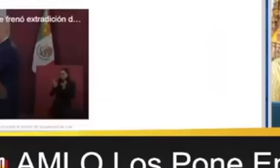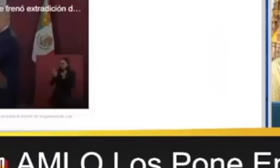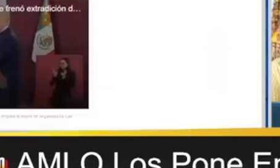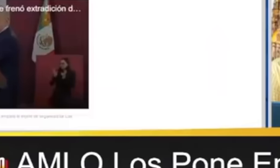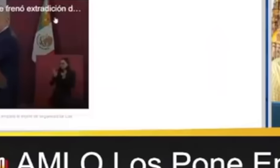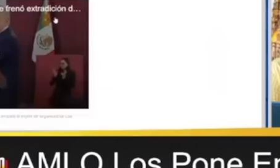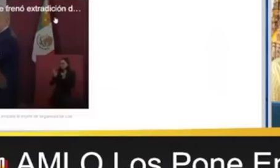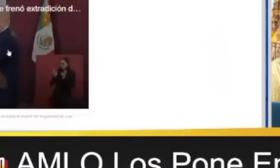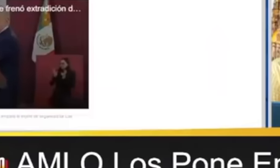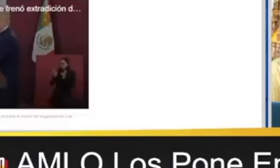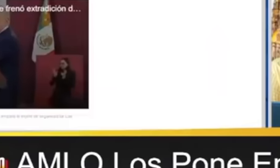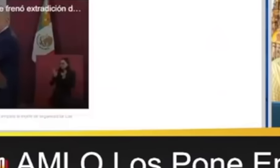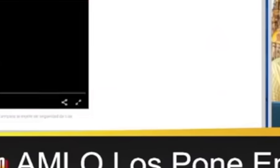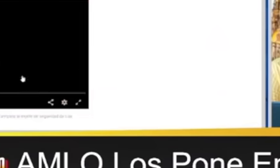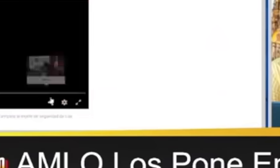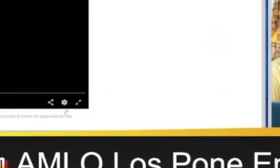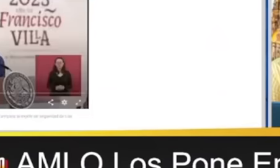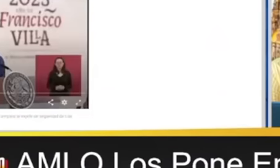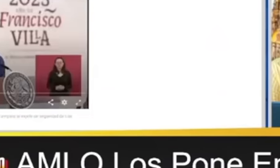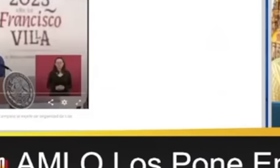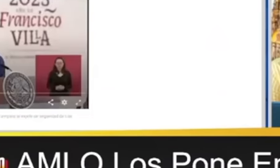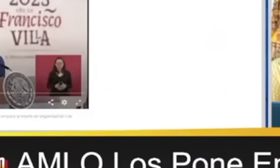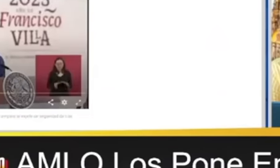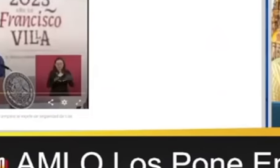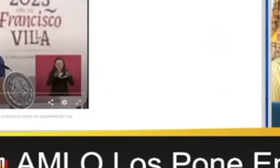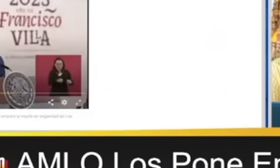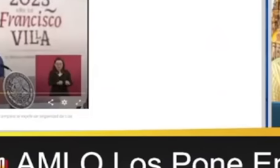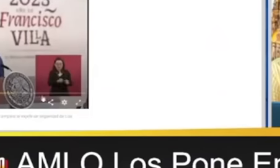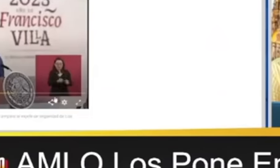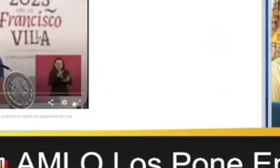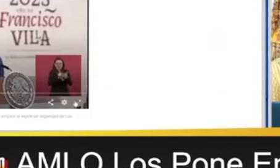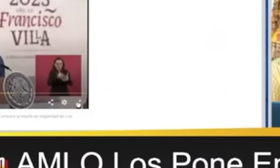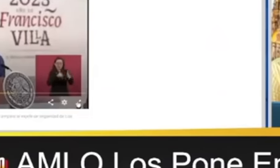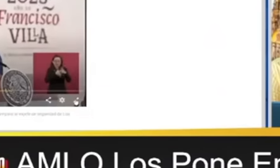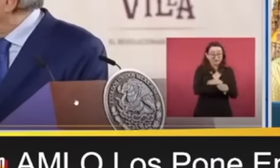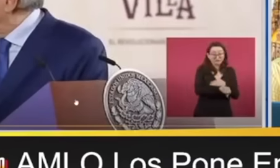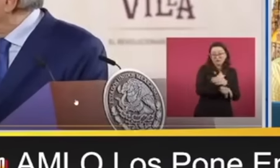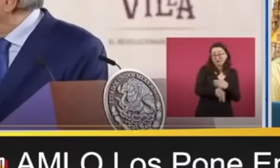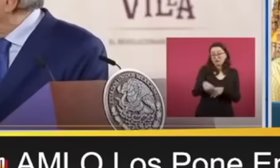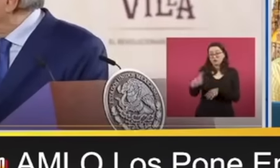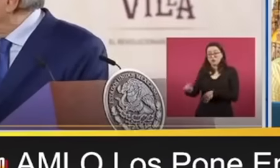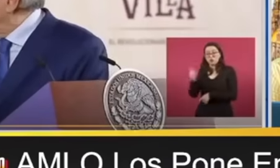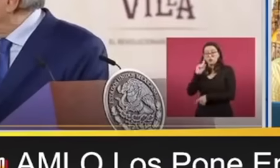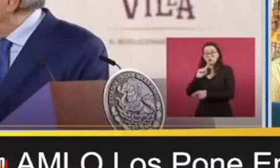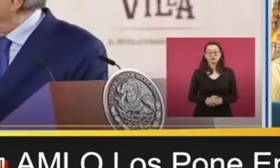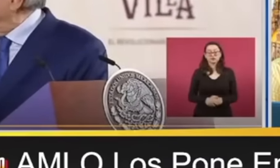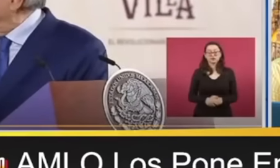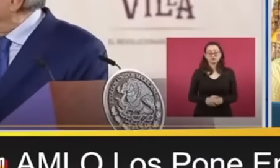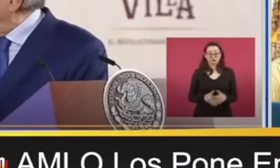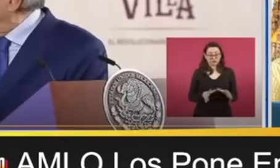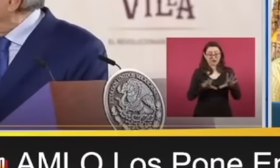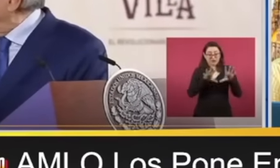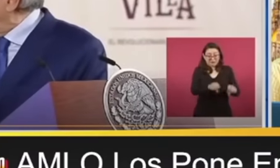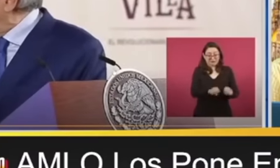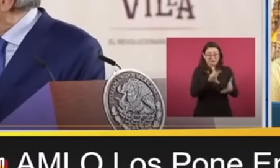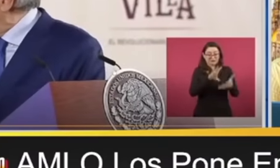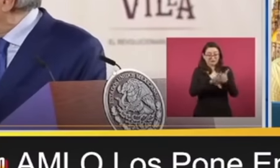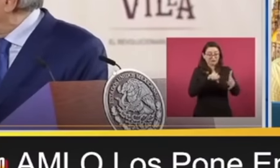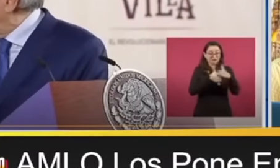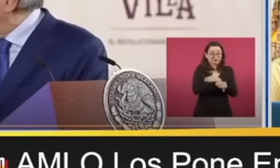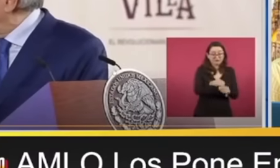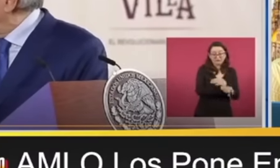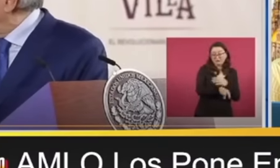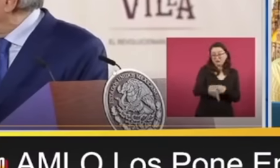¿No? Así que vamos a escuchar las palabras del presidente, que fue muy contundente. Y una